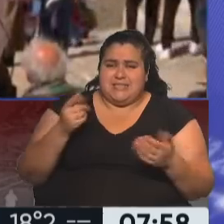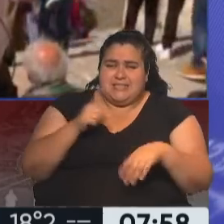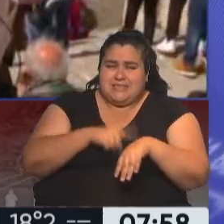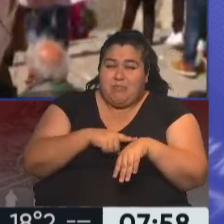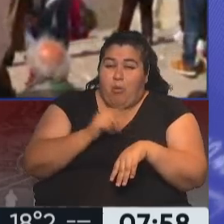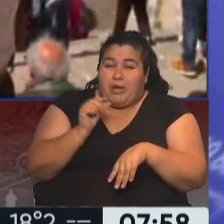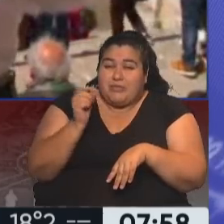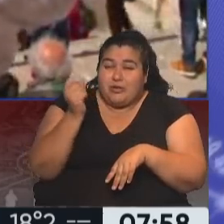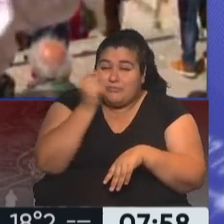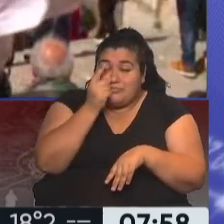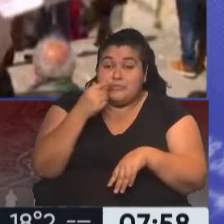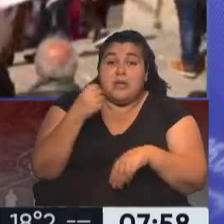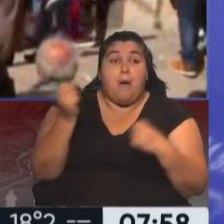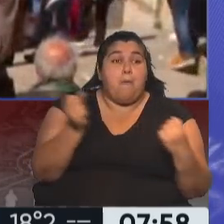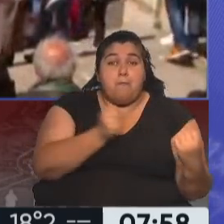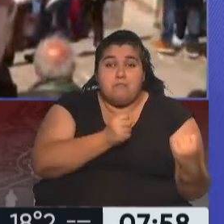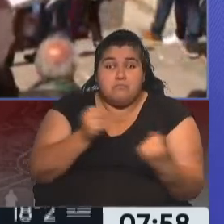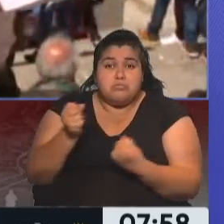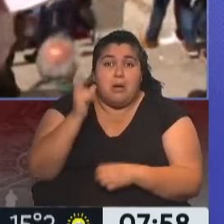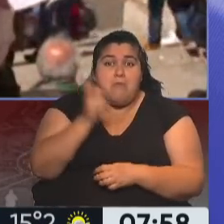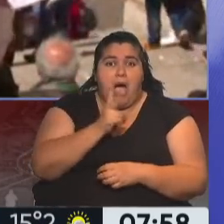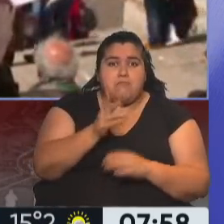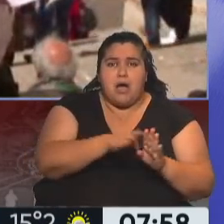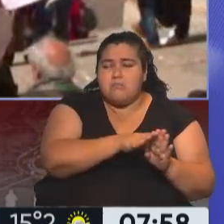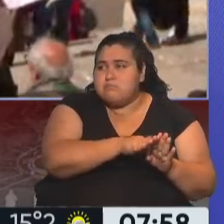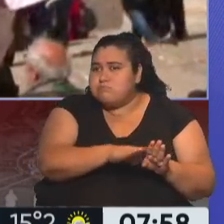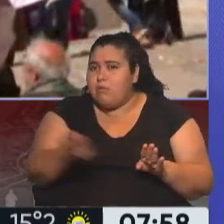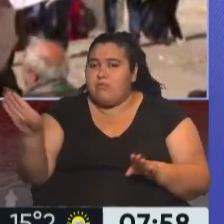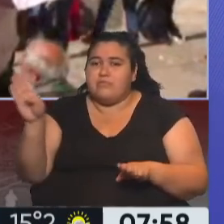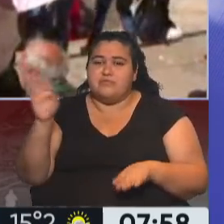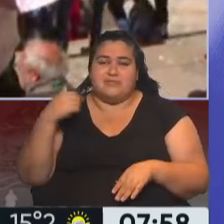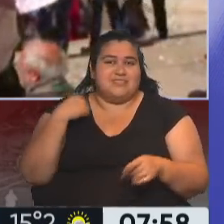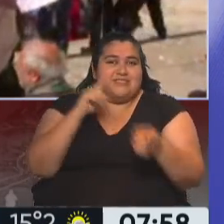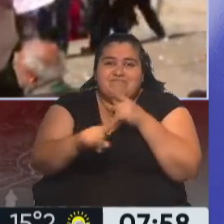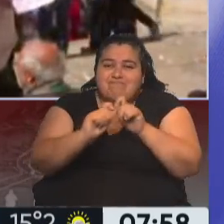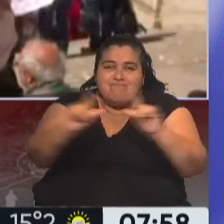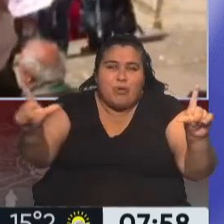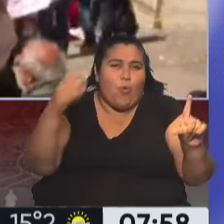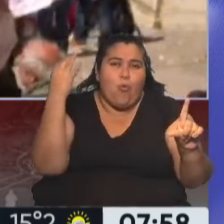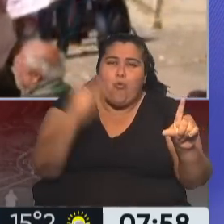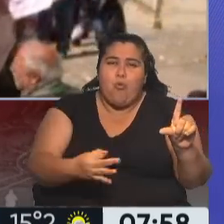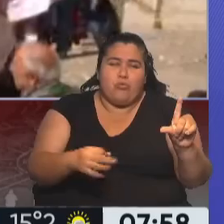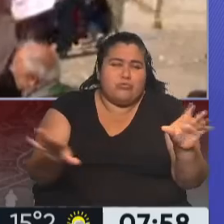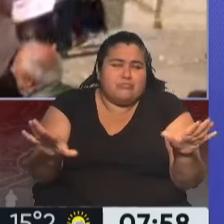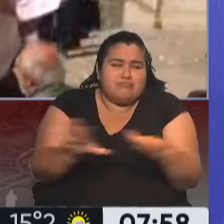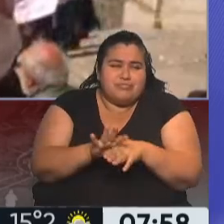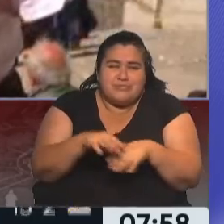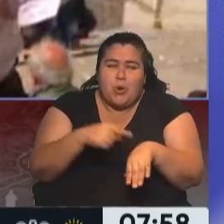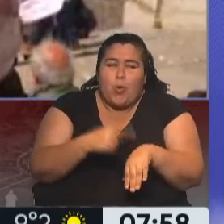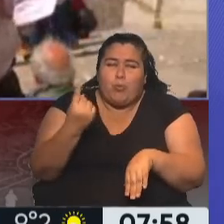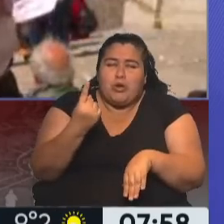señal, y cuando pasó el Papa nos permitió transmitir en el único momento que tuvimos 1